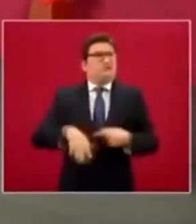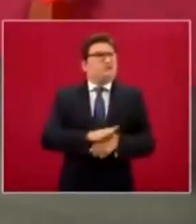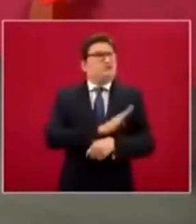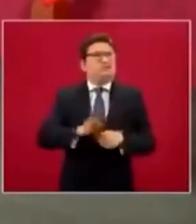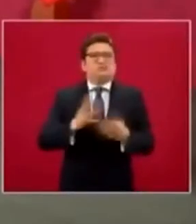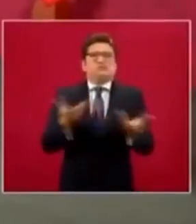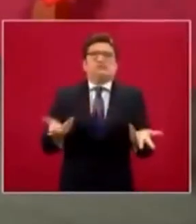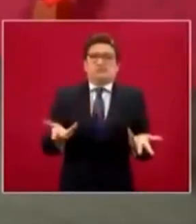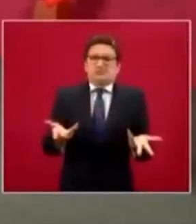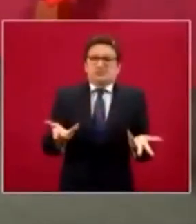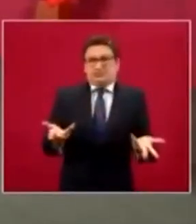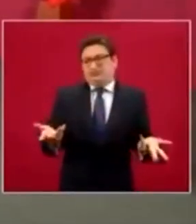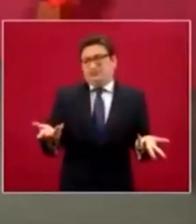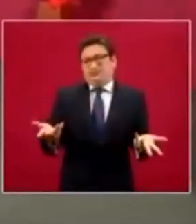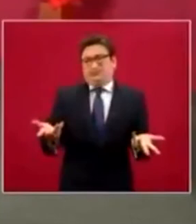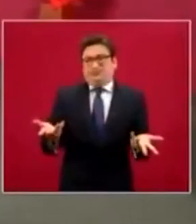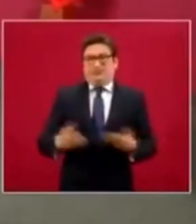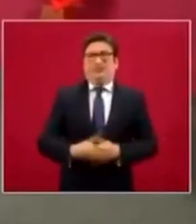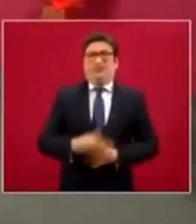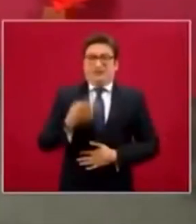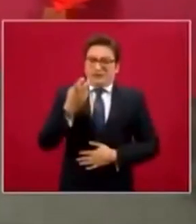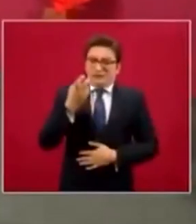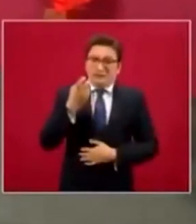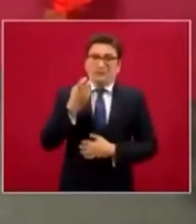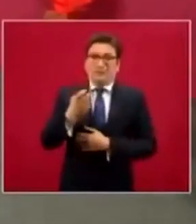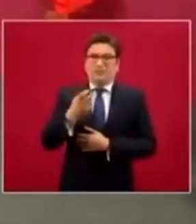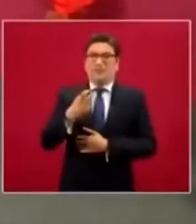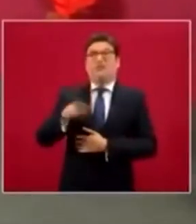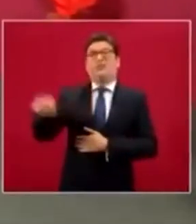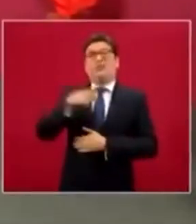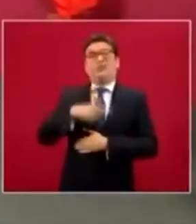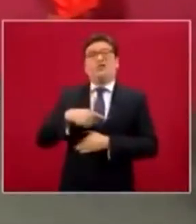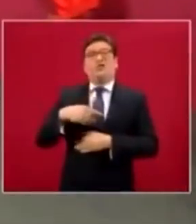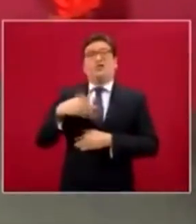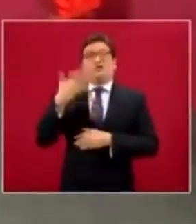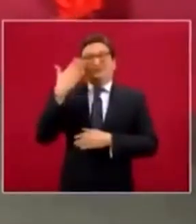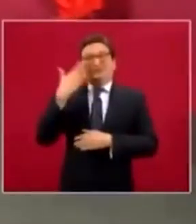Entonces, nada más por su influyentismo,